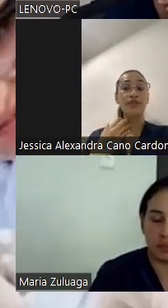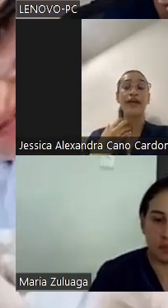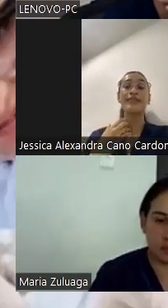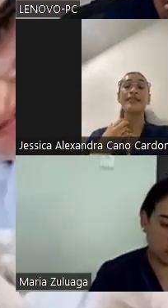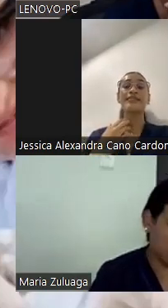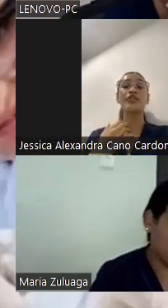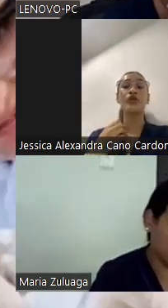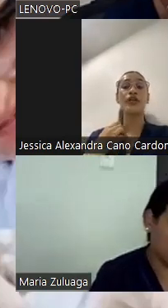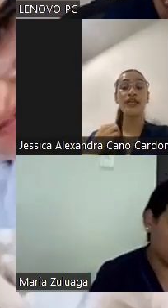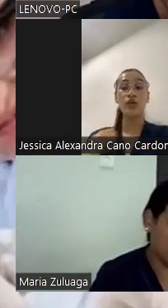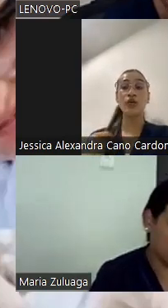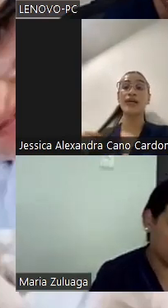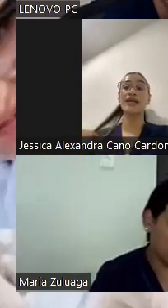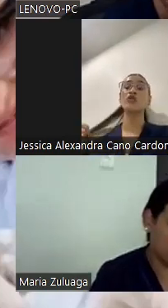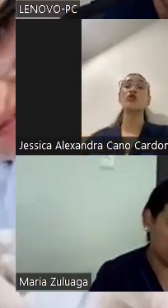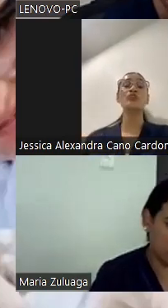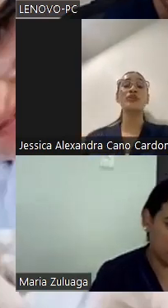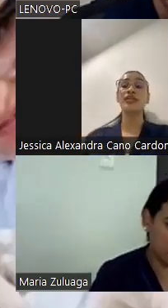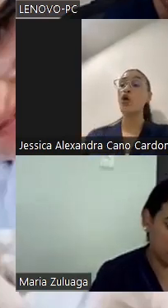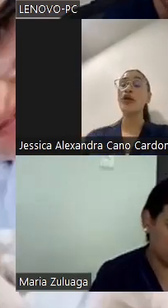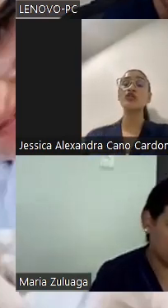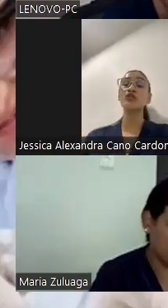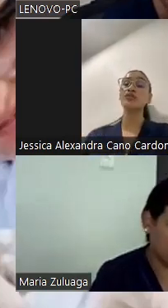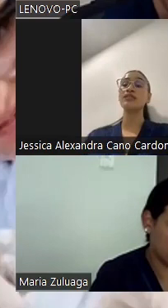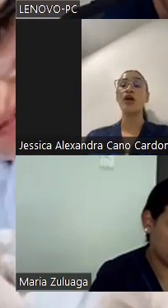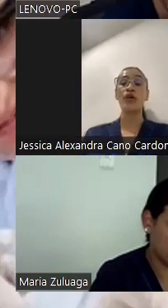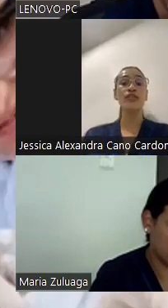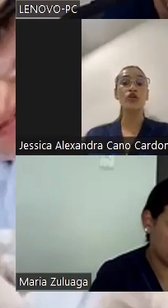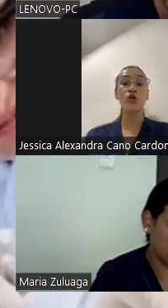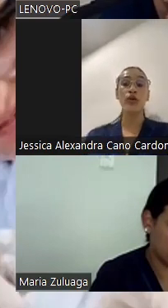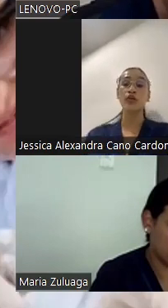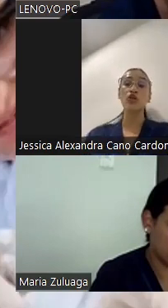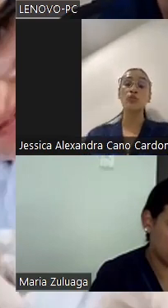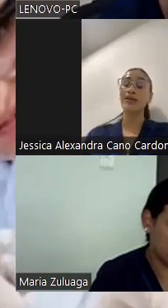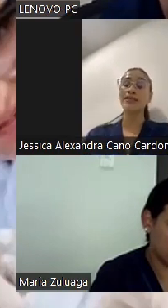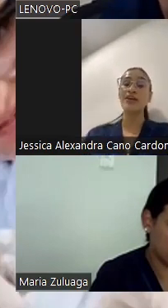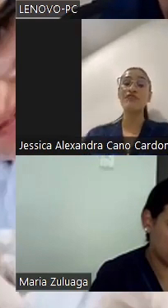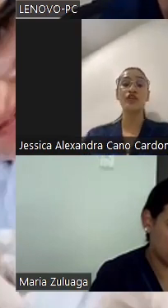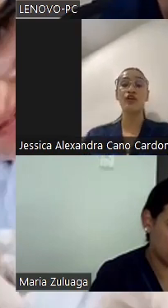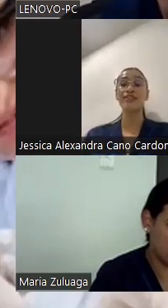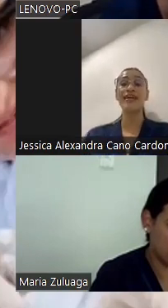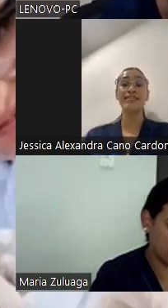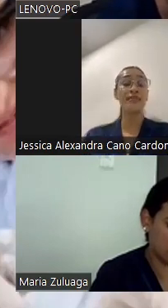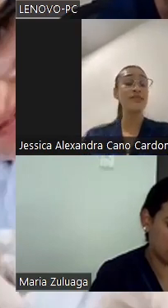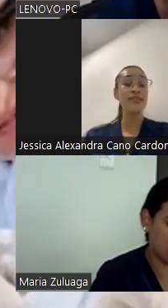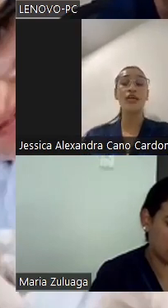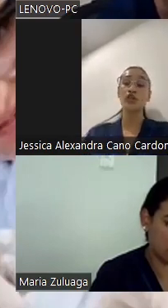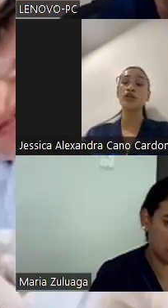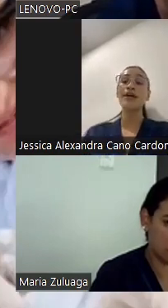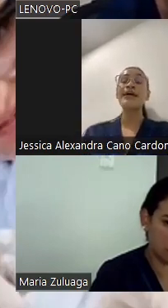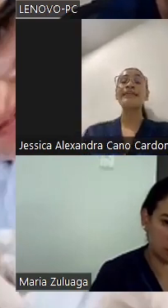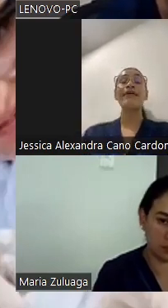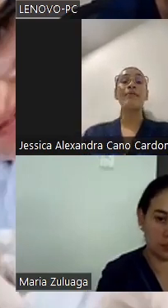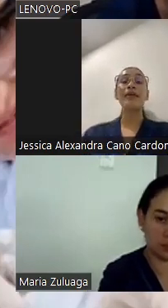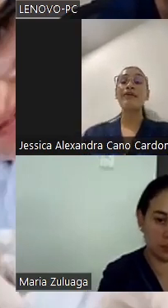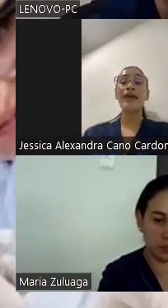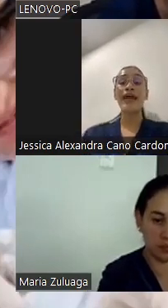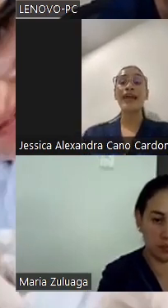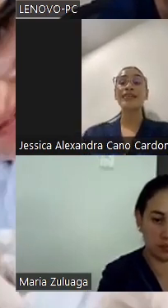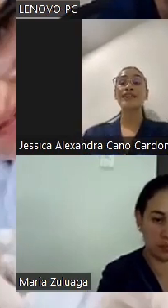post-ensayo, antes del ensayo clínico, los auspiciadores, los investigadores y los gobiernos de los países anfitriones de esta investigación